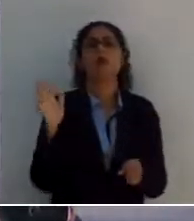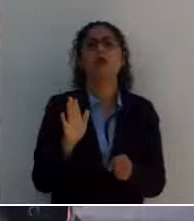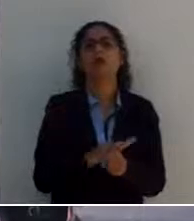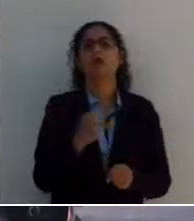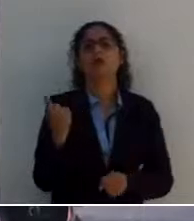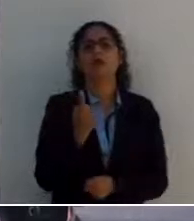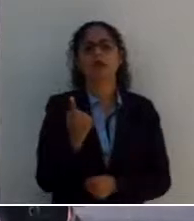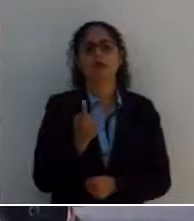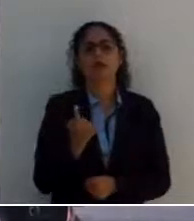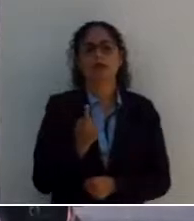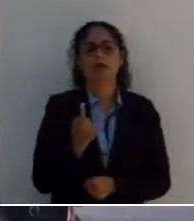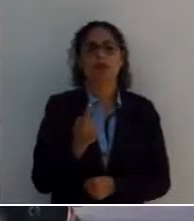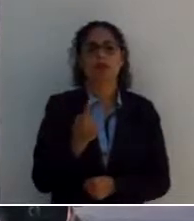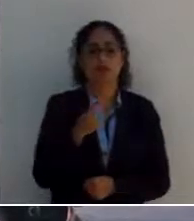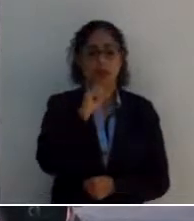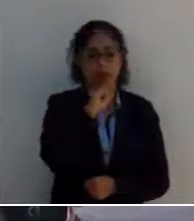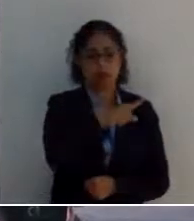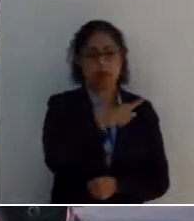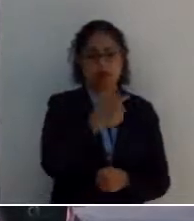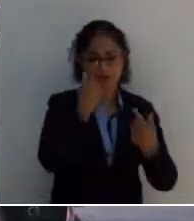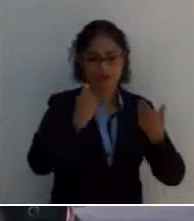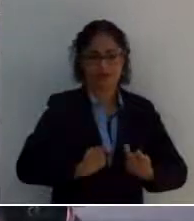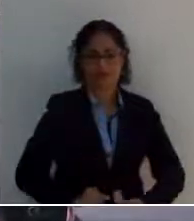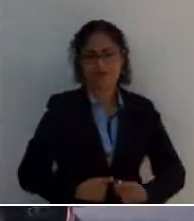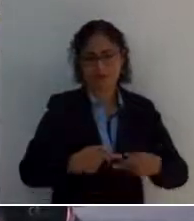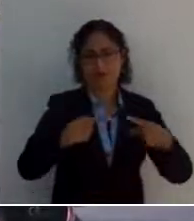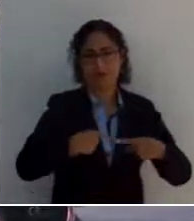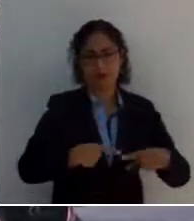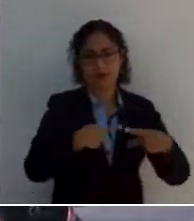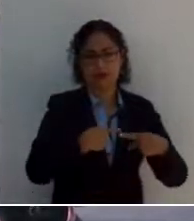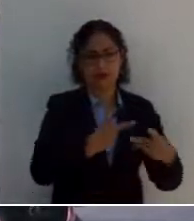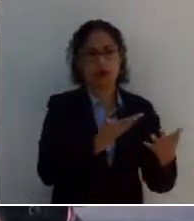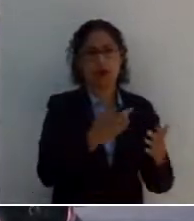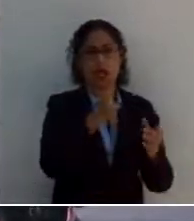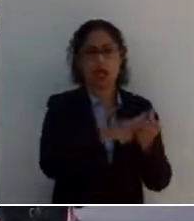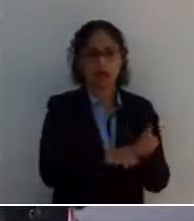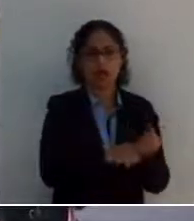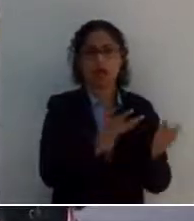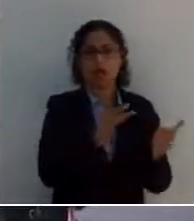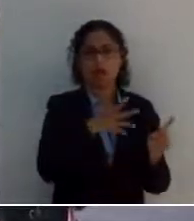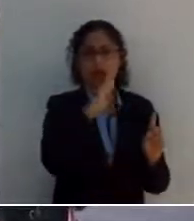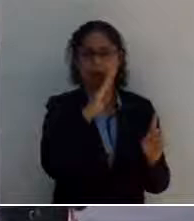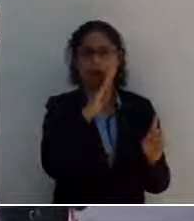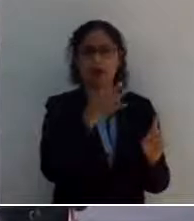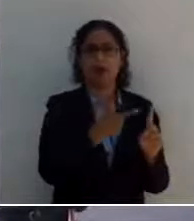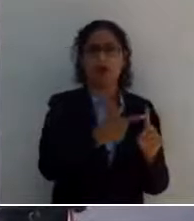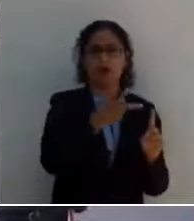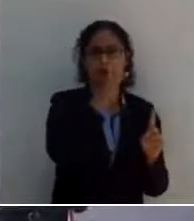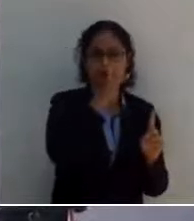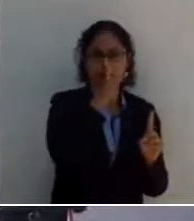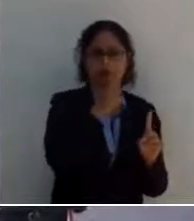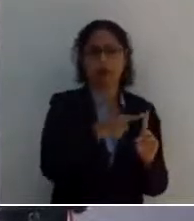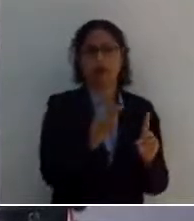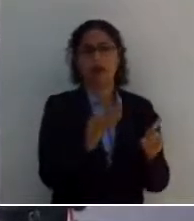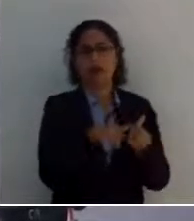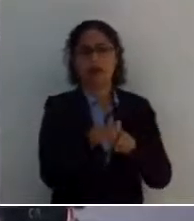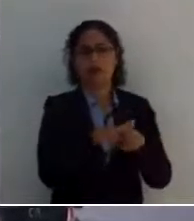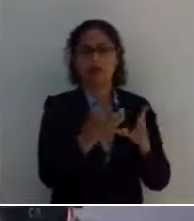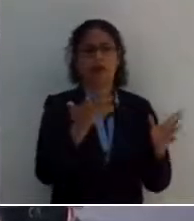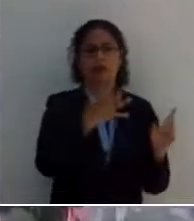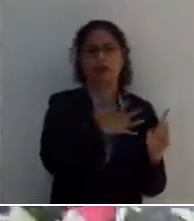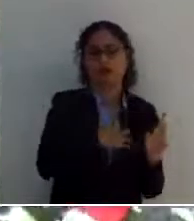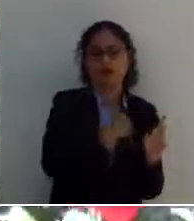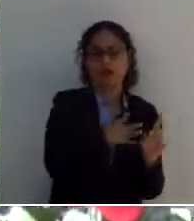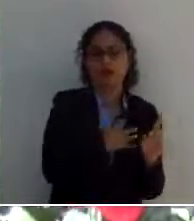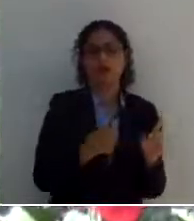además de ser seres humanos, de ser mamás, de ser papás, hermanas,